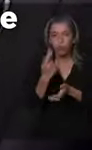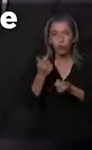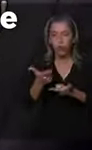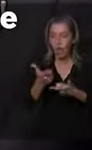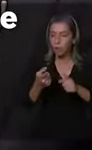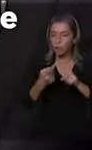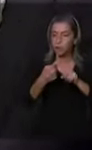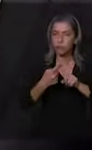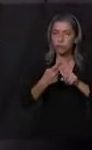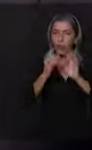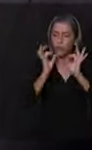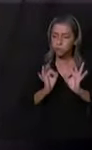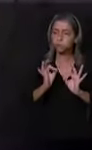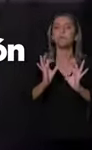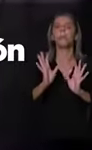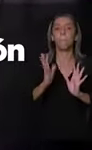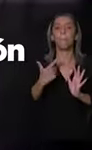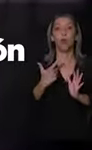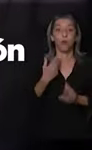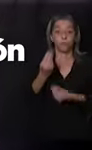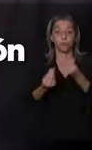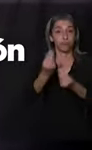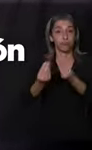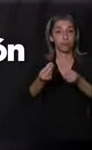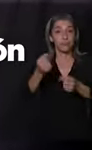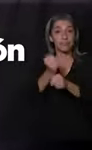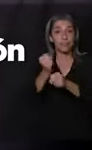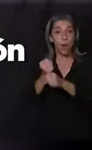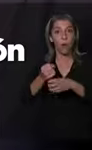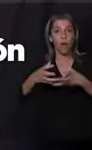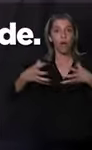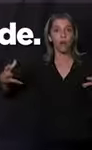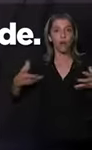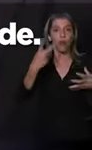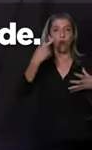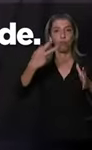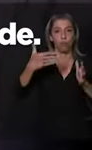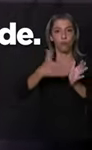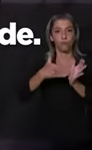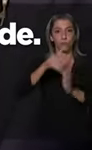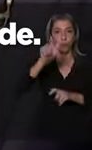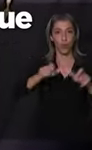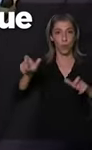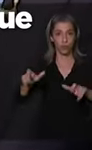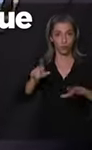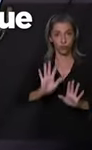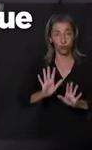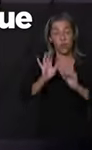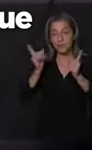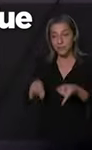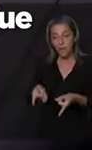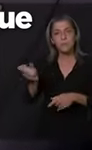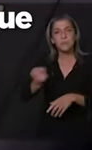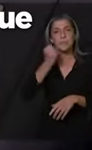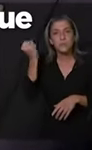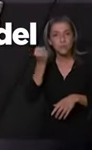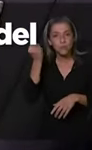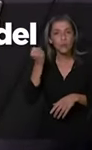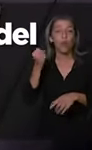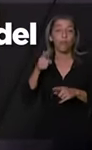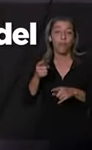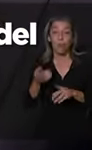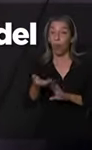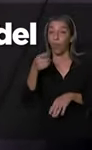de argentinos la segunda claramente nuestra relación con la santa sede este hombre que está acá